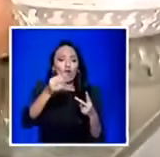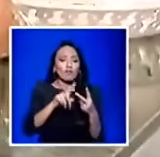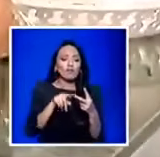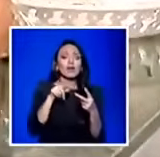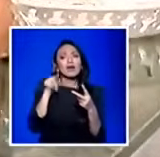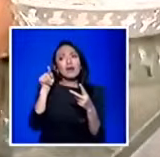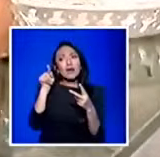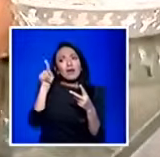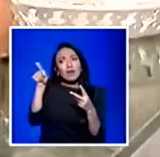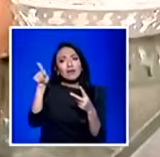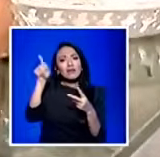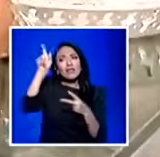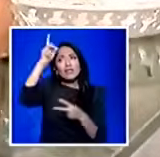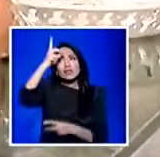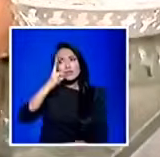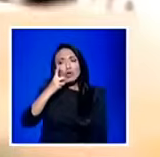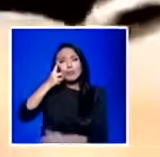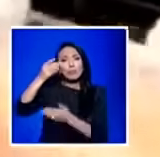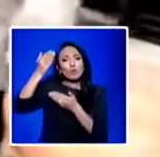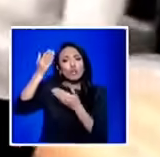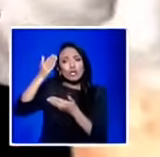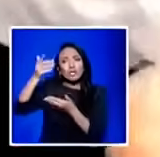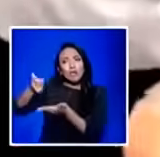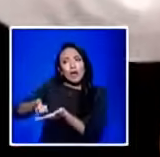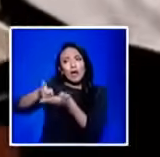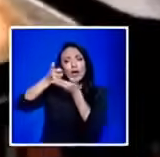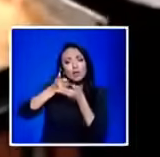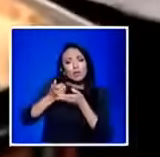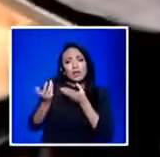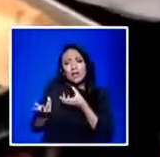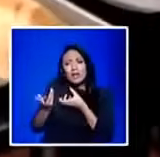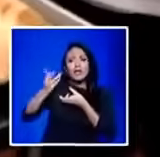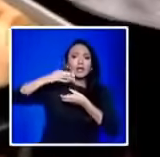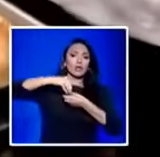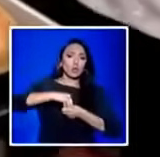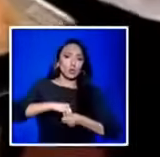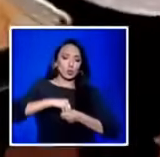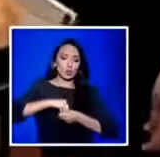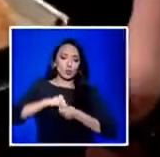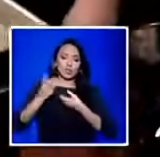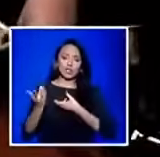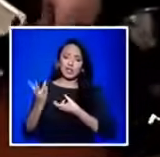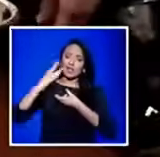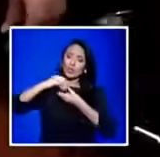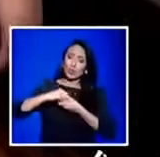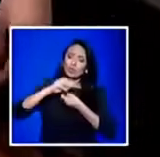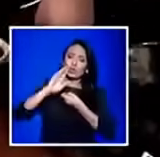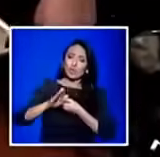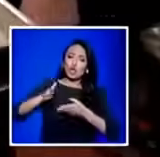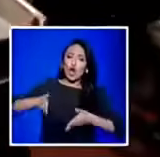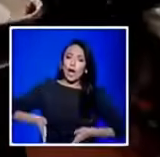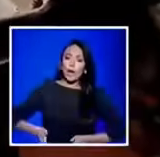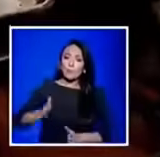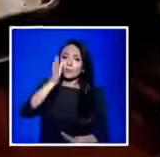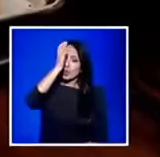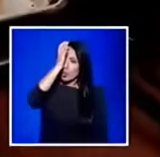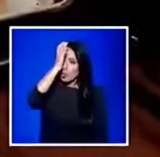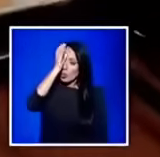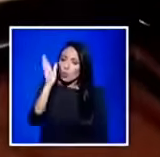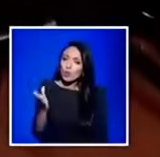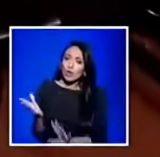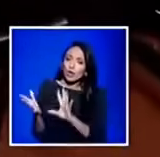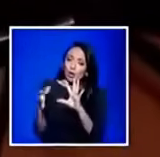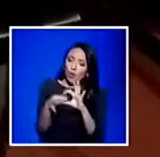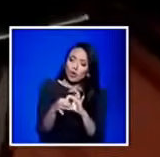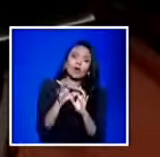tienen la decisión política de hacerlo, que incluyan en los corredores culturales que están que nos conecten hacia